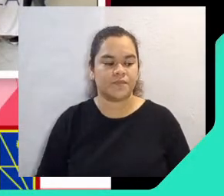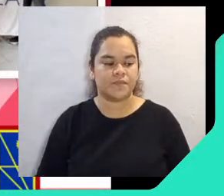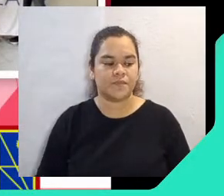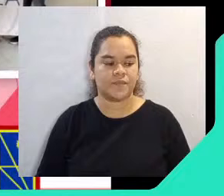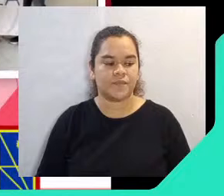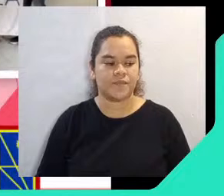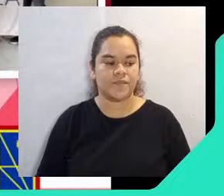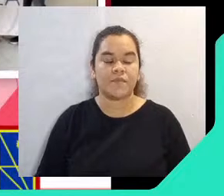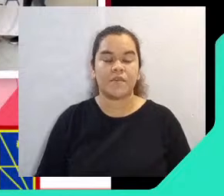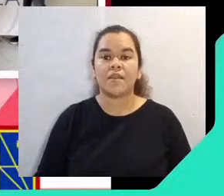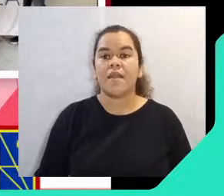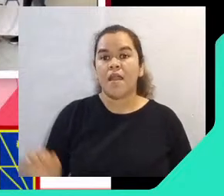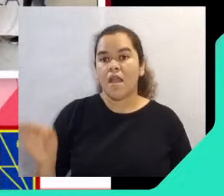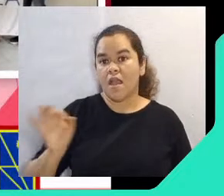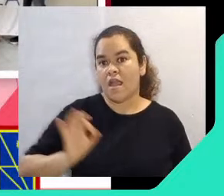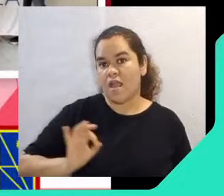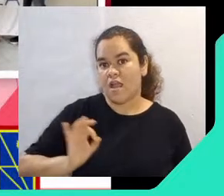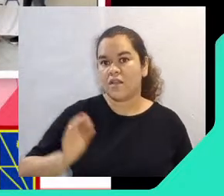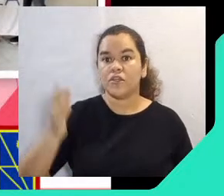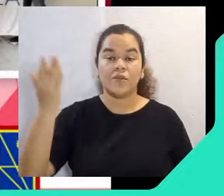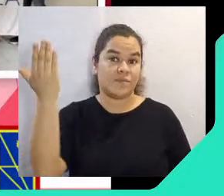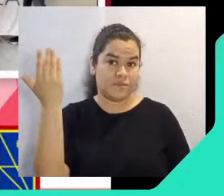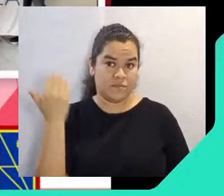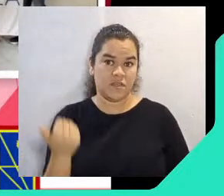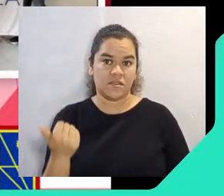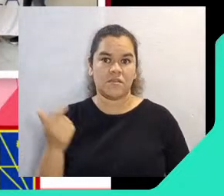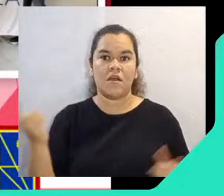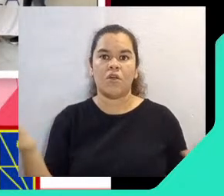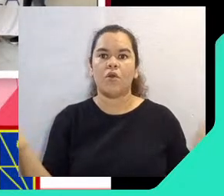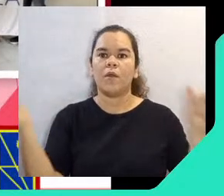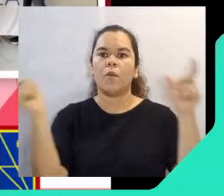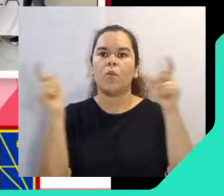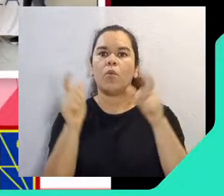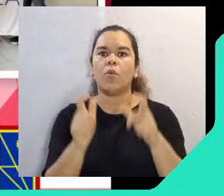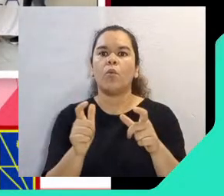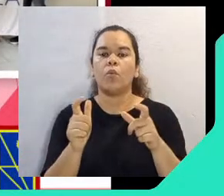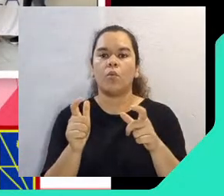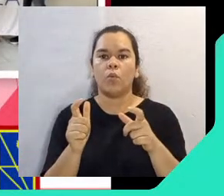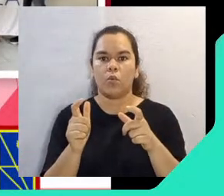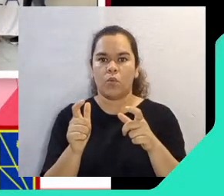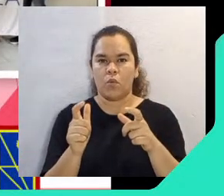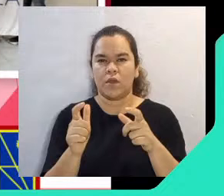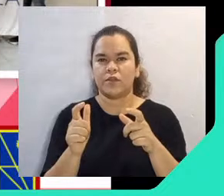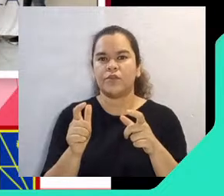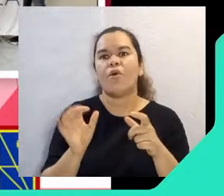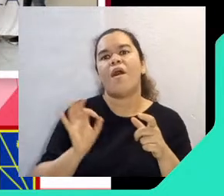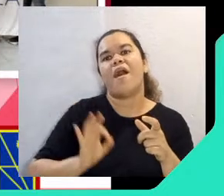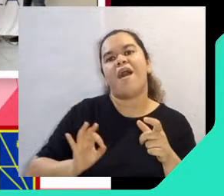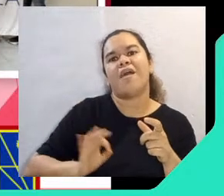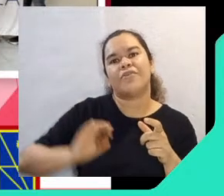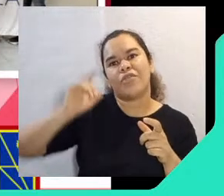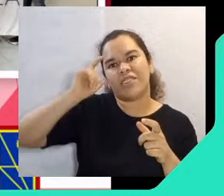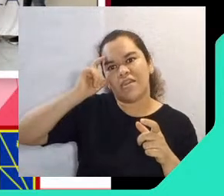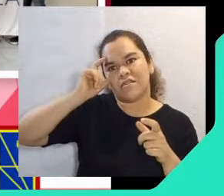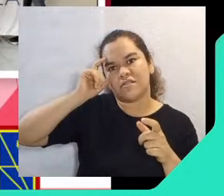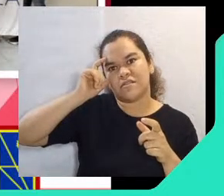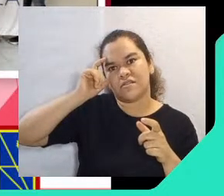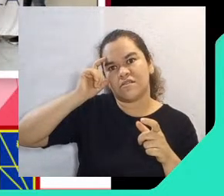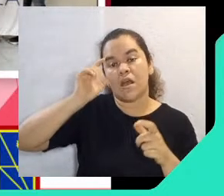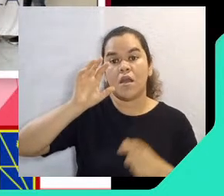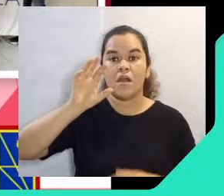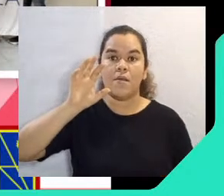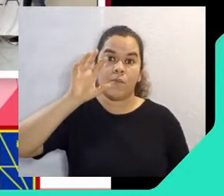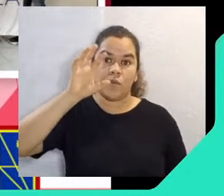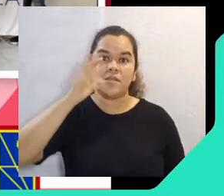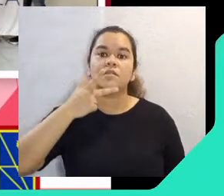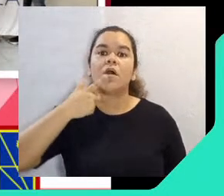El año pasado se tenía que realizar el encuentro de estudiantes de agrimensura, el décimo encuentro, en la ciudad de San Juan,